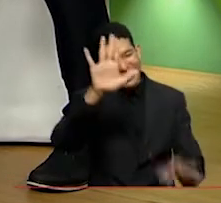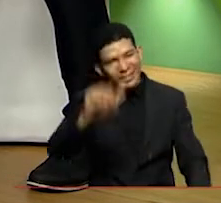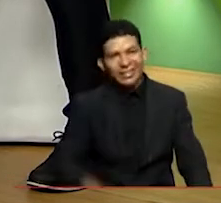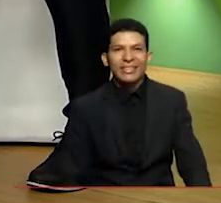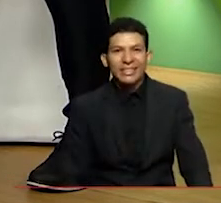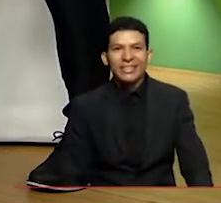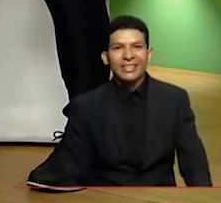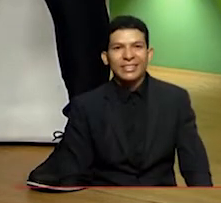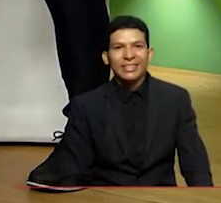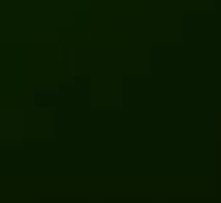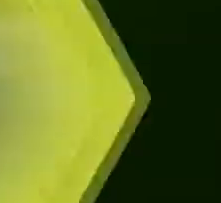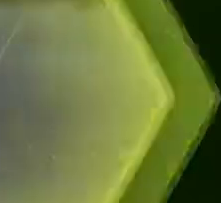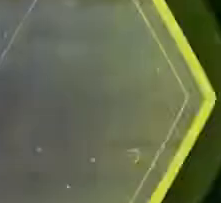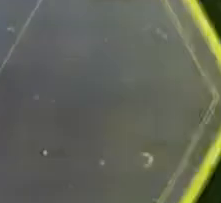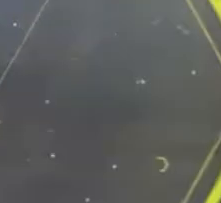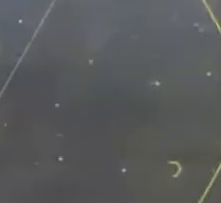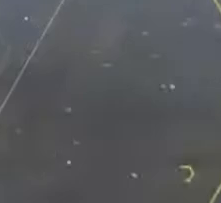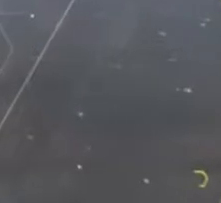próxima